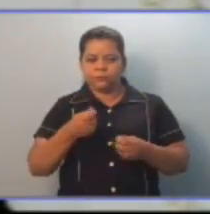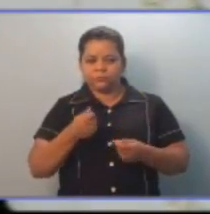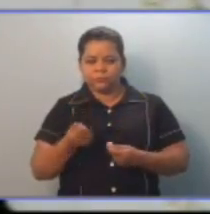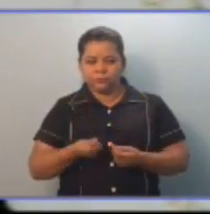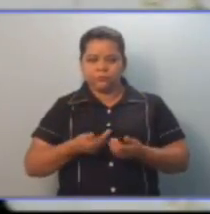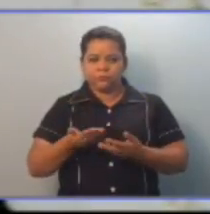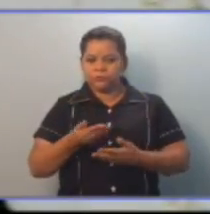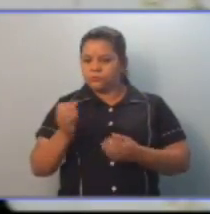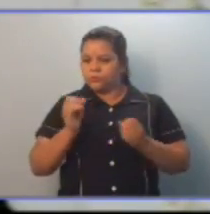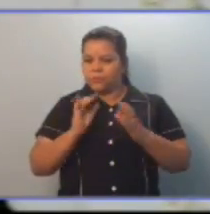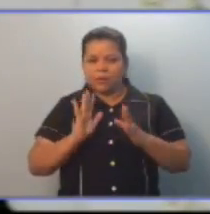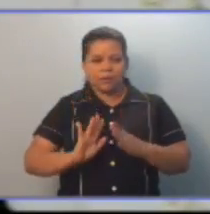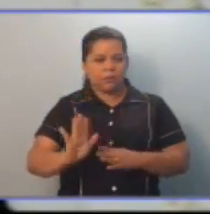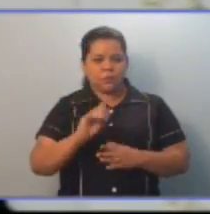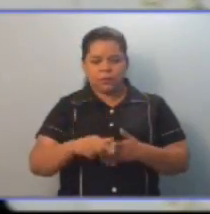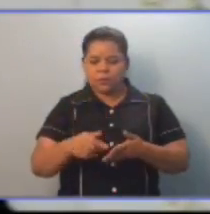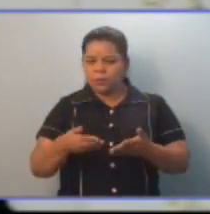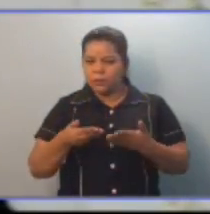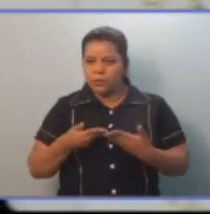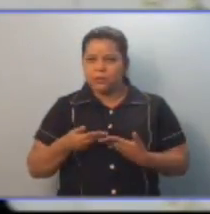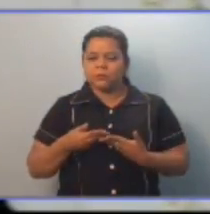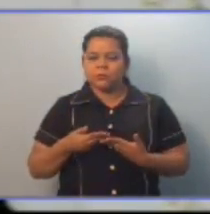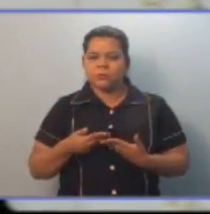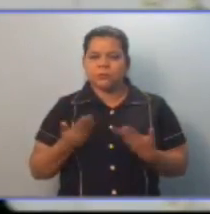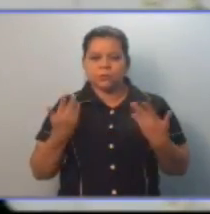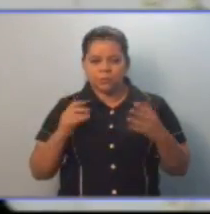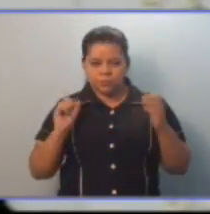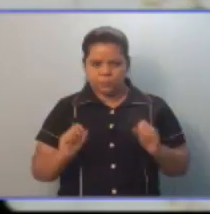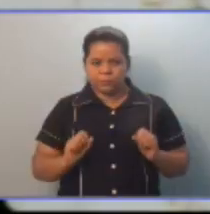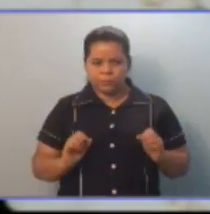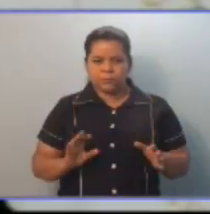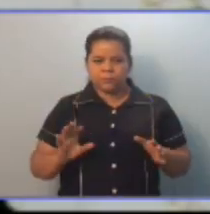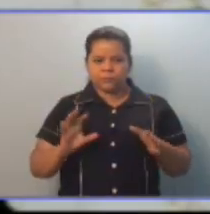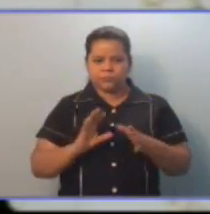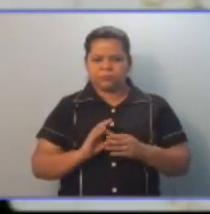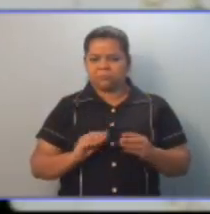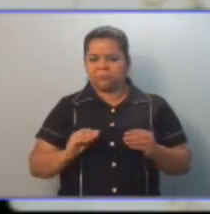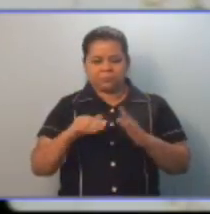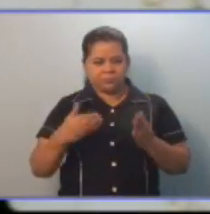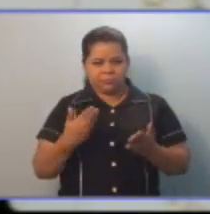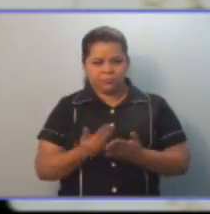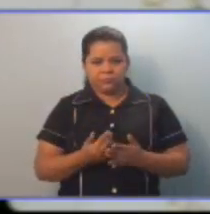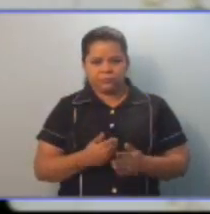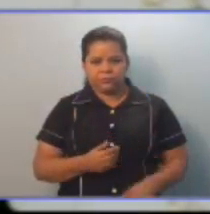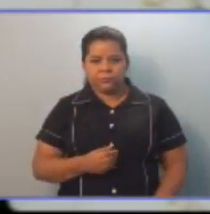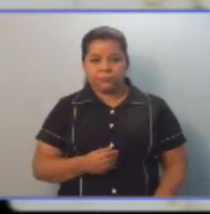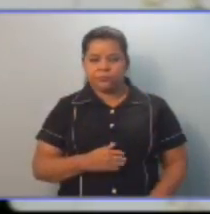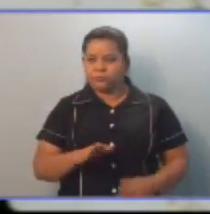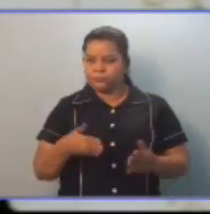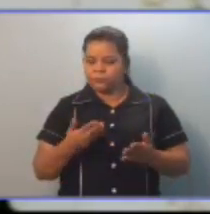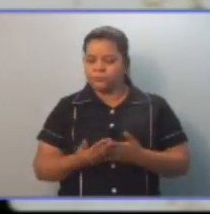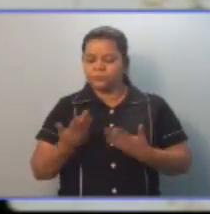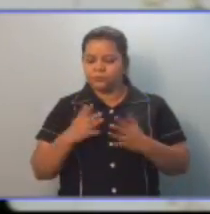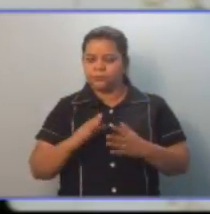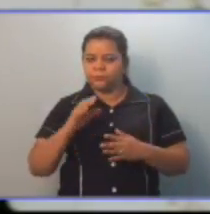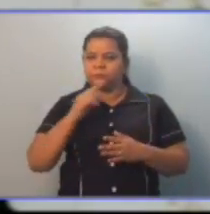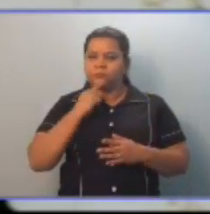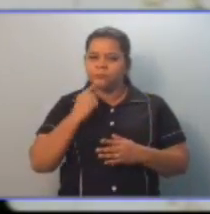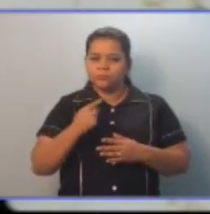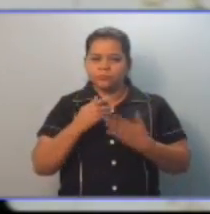no va a encontrar nunca derecho a recurrir, derecho a impugnar una decisión judicial, sino que se interpreta, ¿verdad?, de la